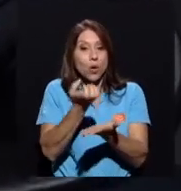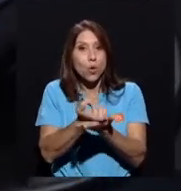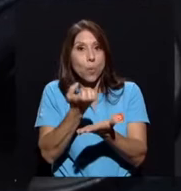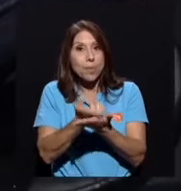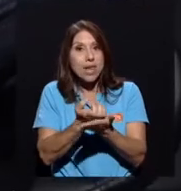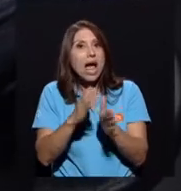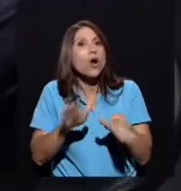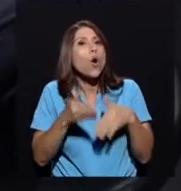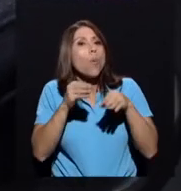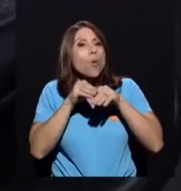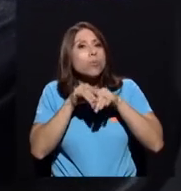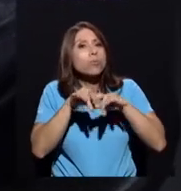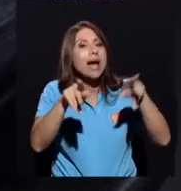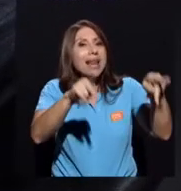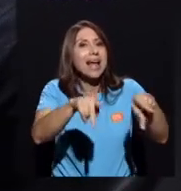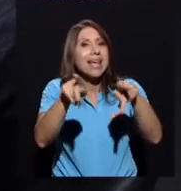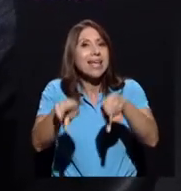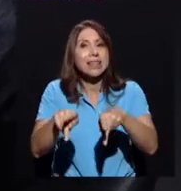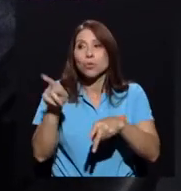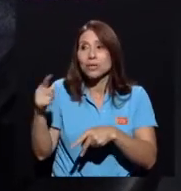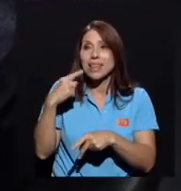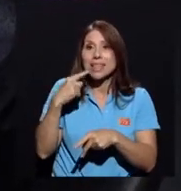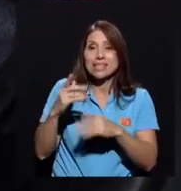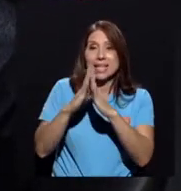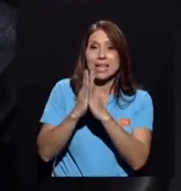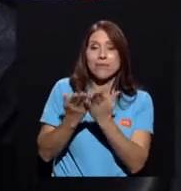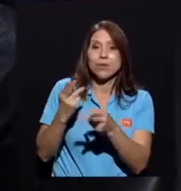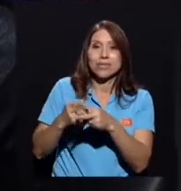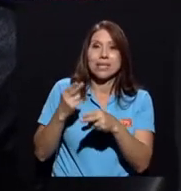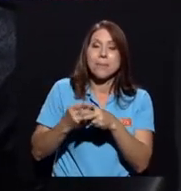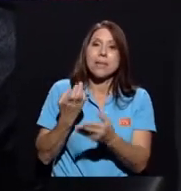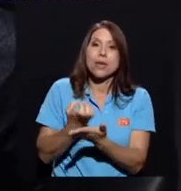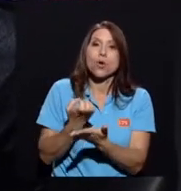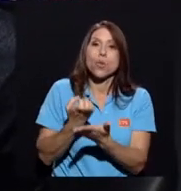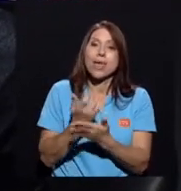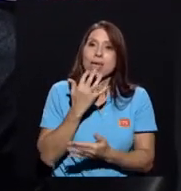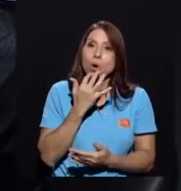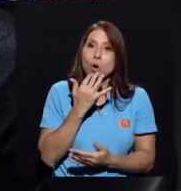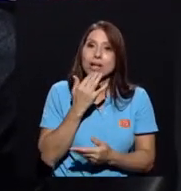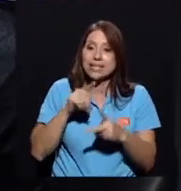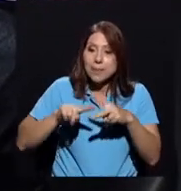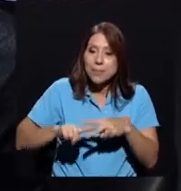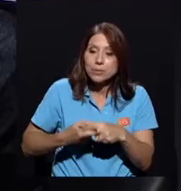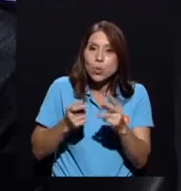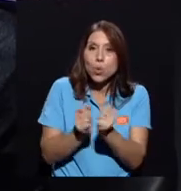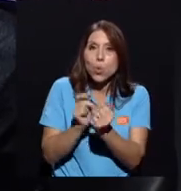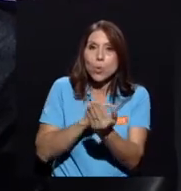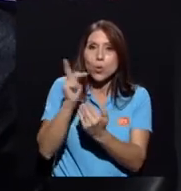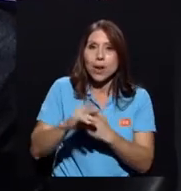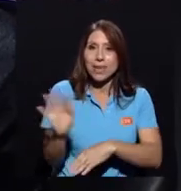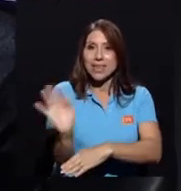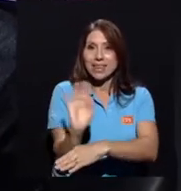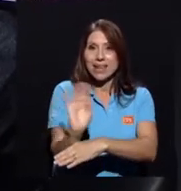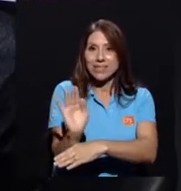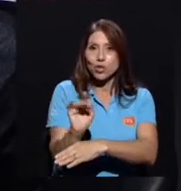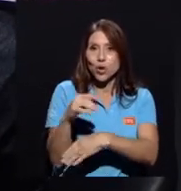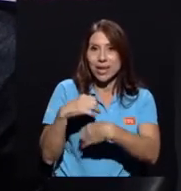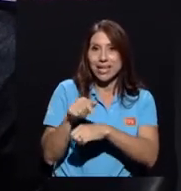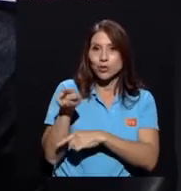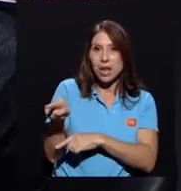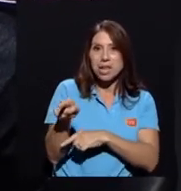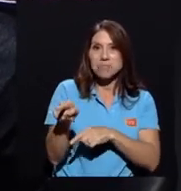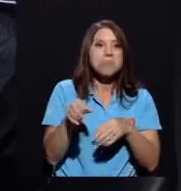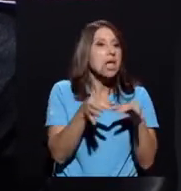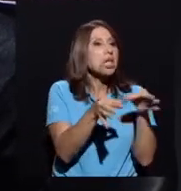libro que menciona de economía de colores en realidad surgió de un programa de televisión que hizo el explicando conceptos de economía a la